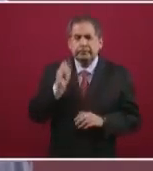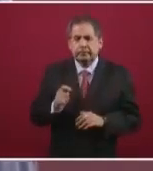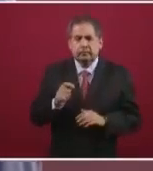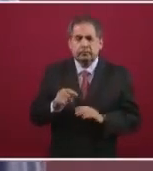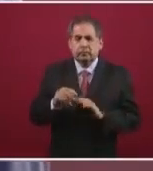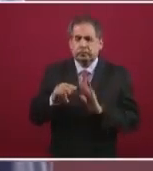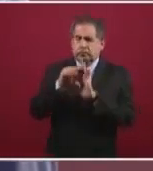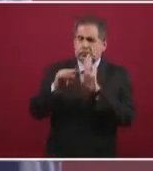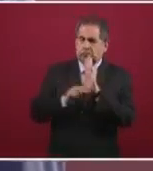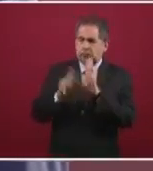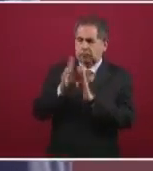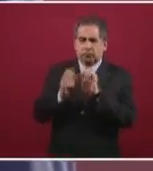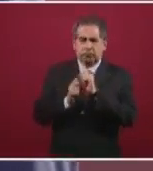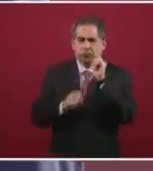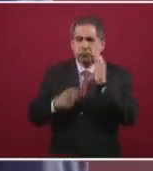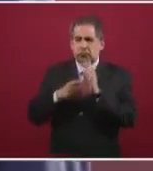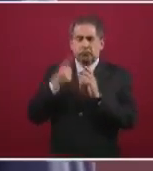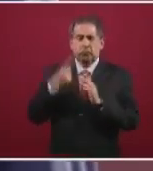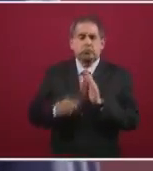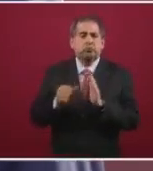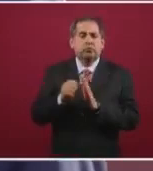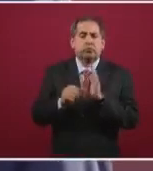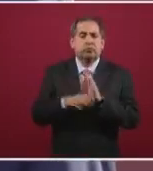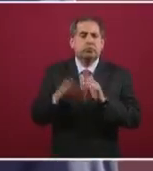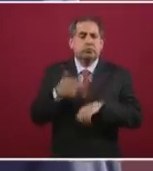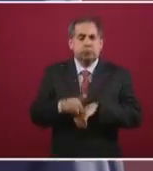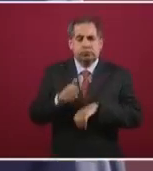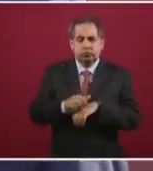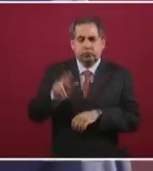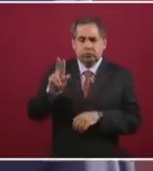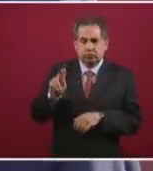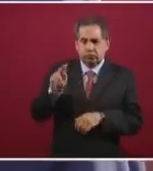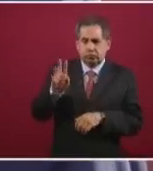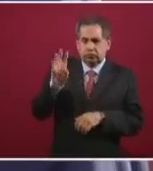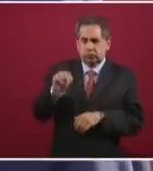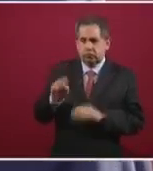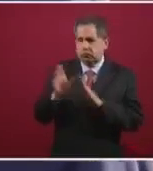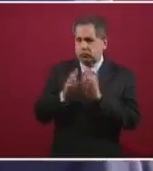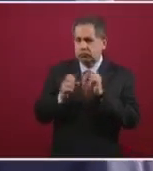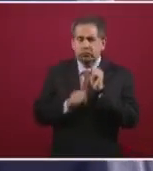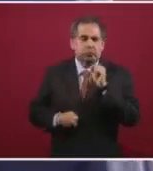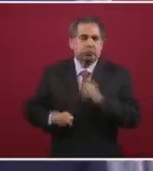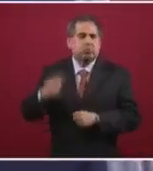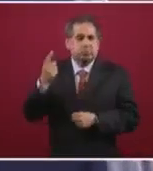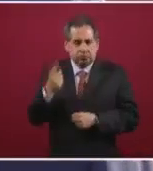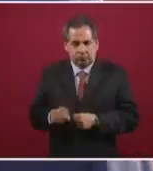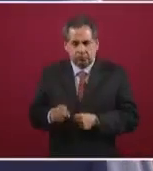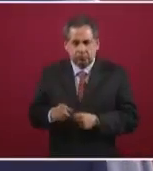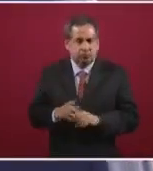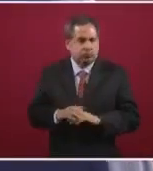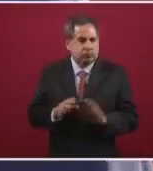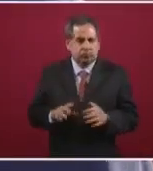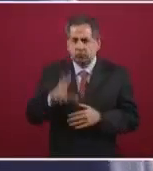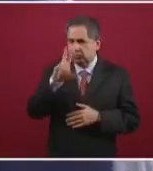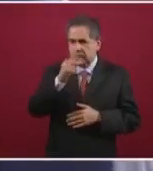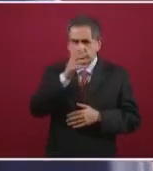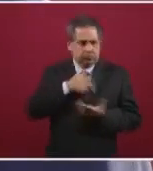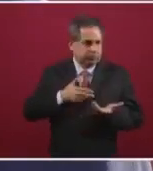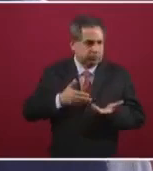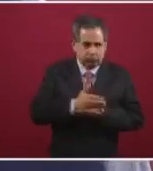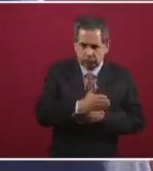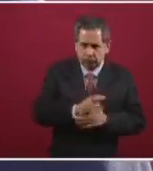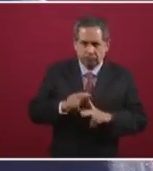norma constitucional. El artículo 89 de la Constitución establece la no